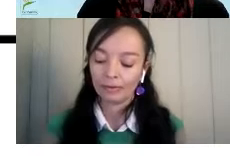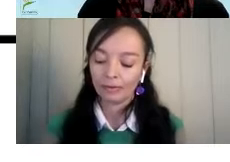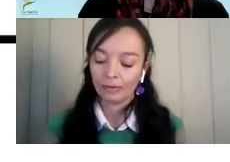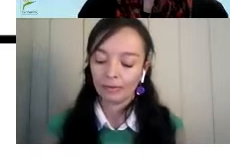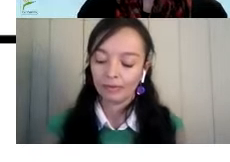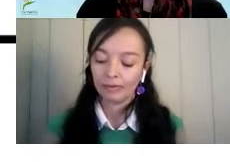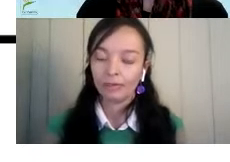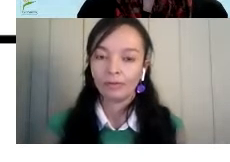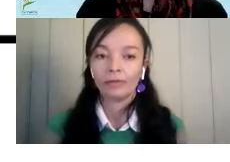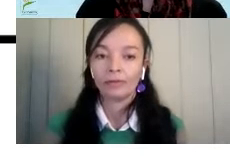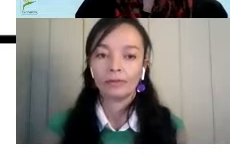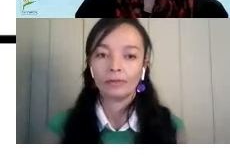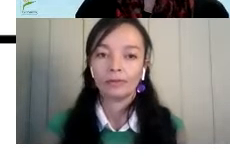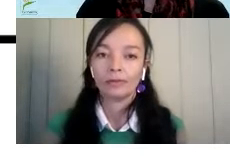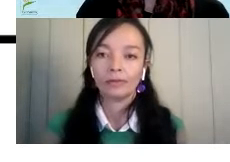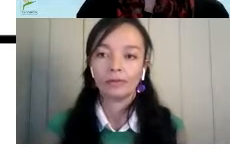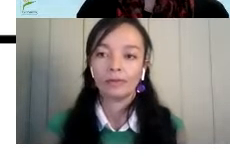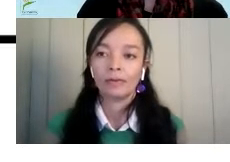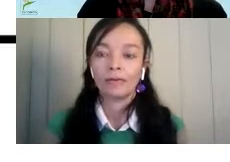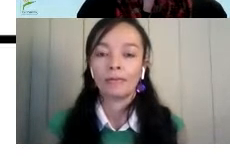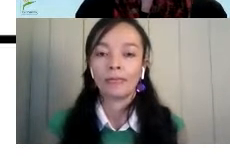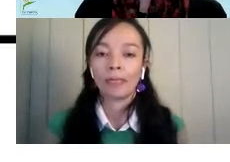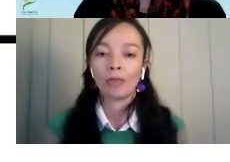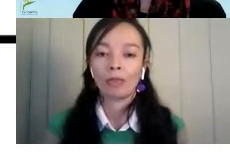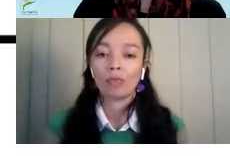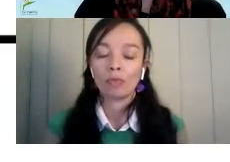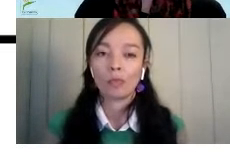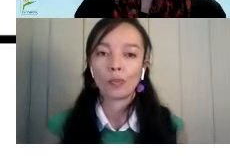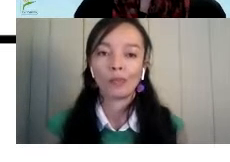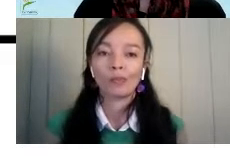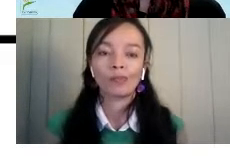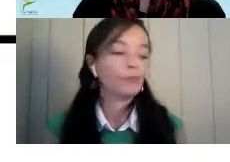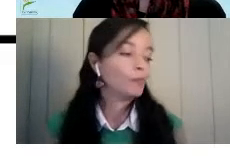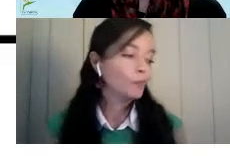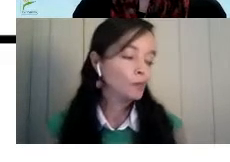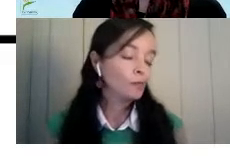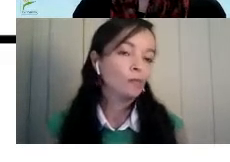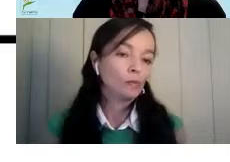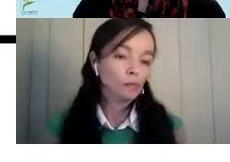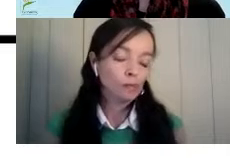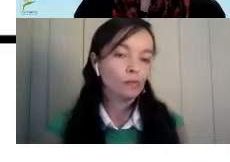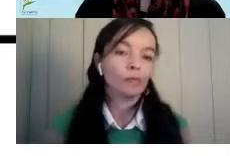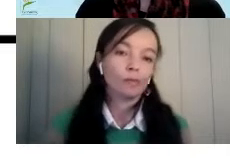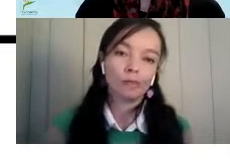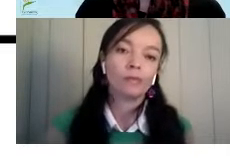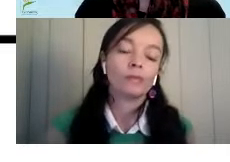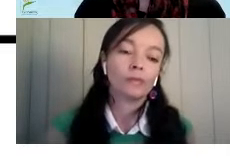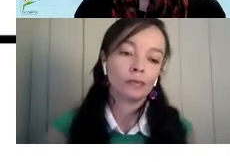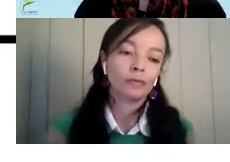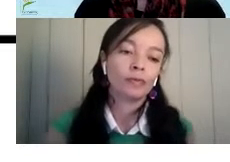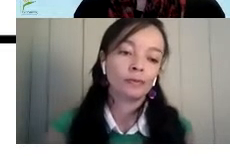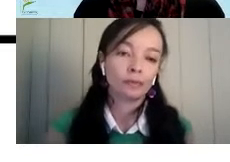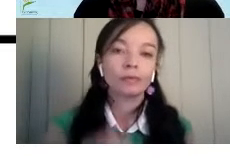También el lado derecho es el lugar de la intuición, imaginación y el ritmo.